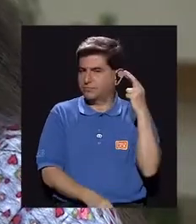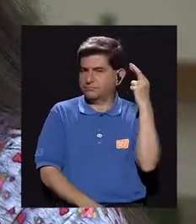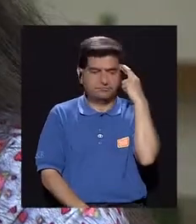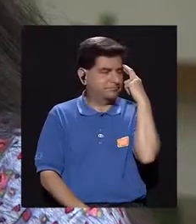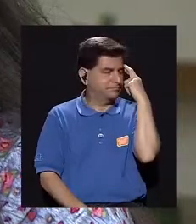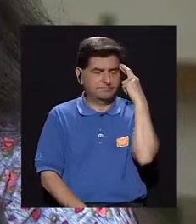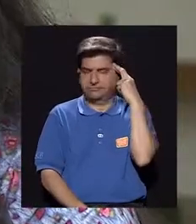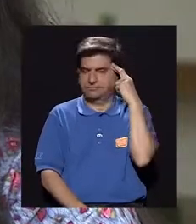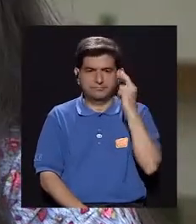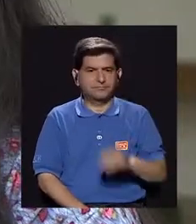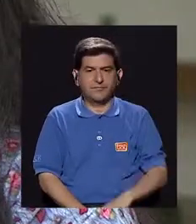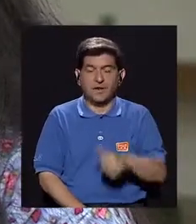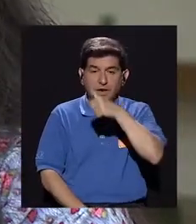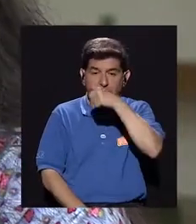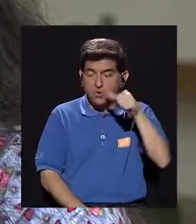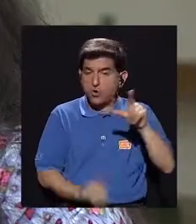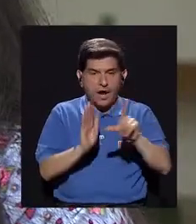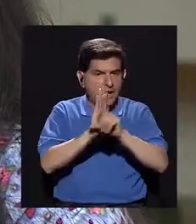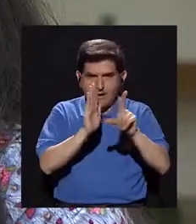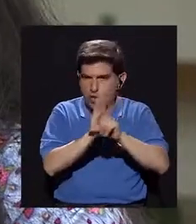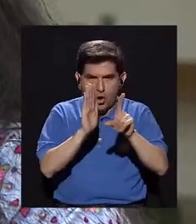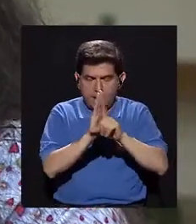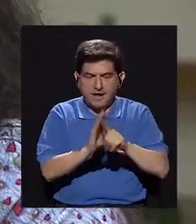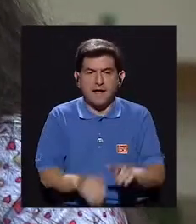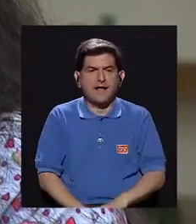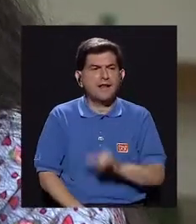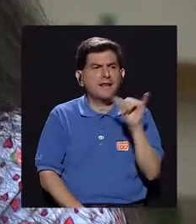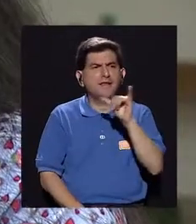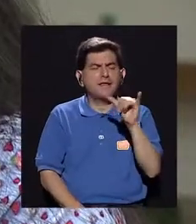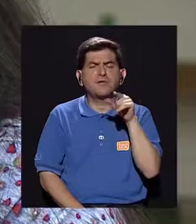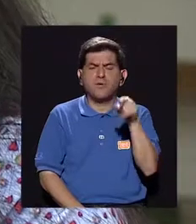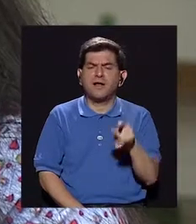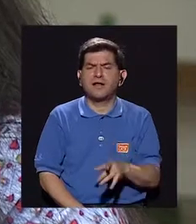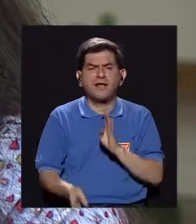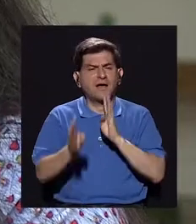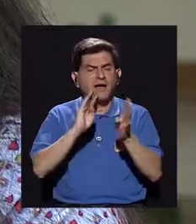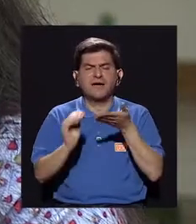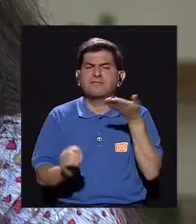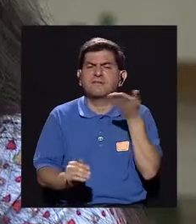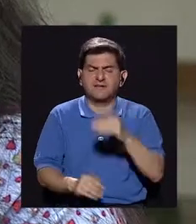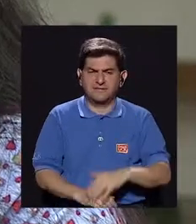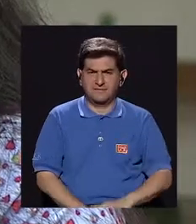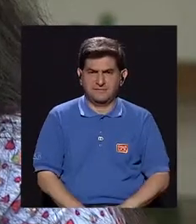consumir, ¿verdad? Y las drogas ilegales, hablamos también